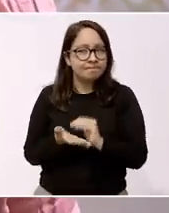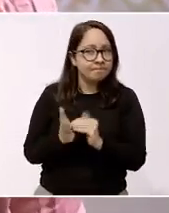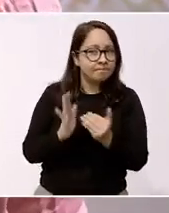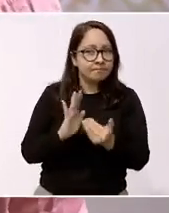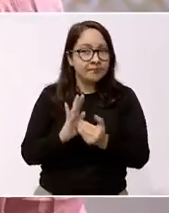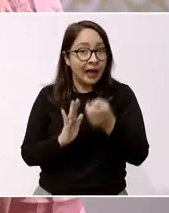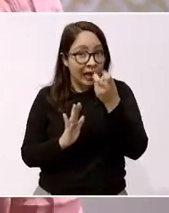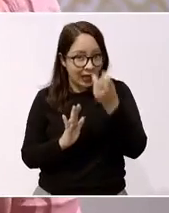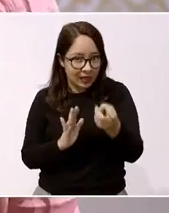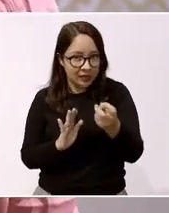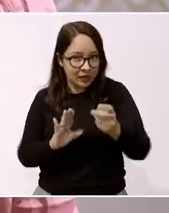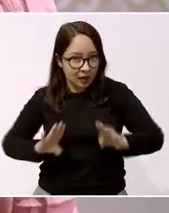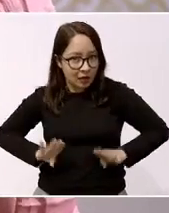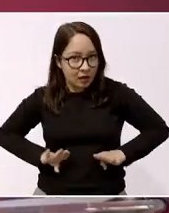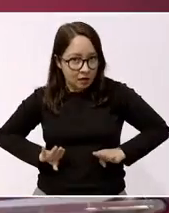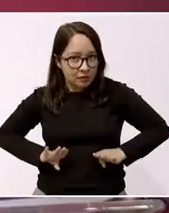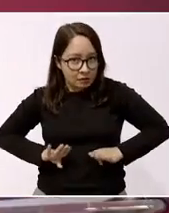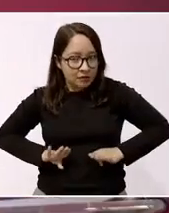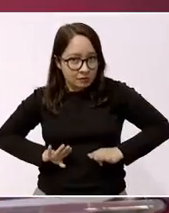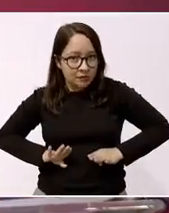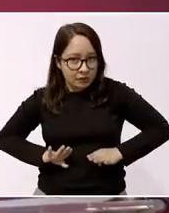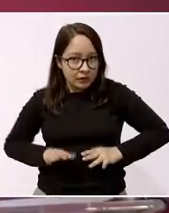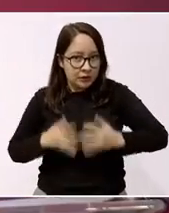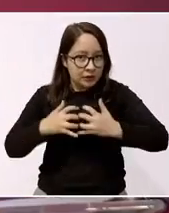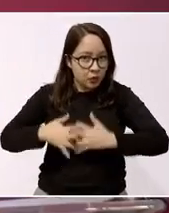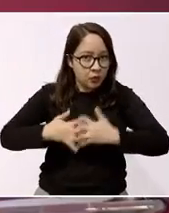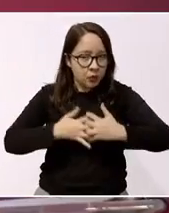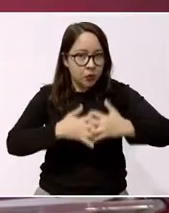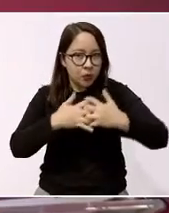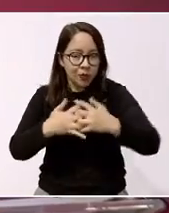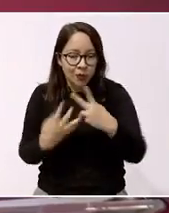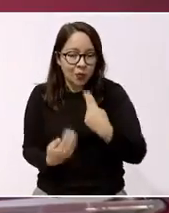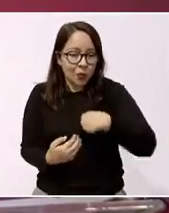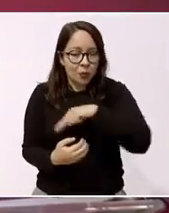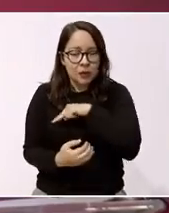ese sistema de producción, de